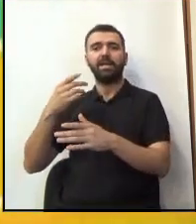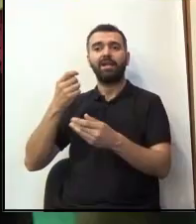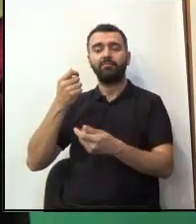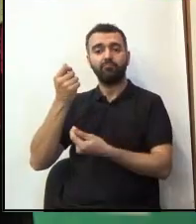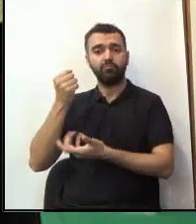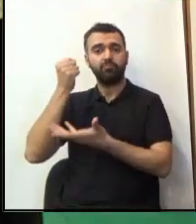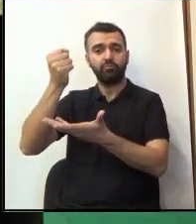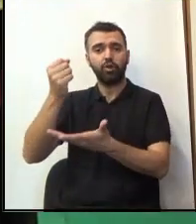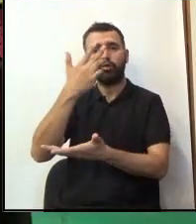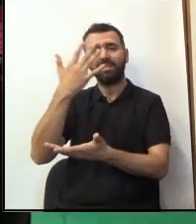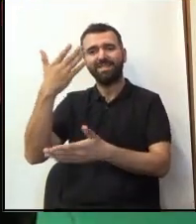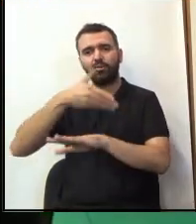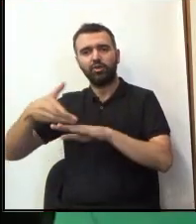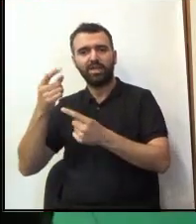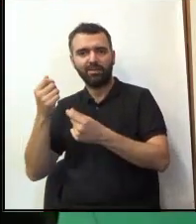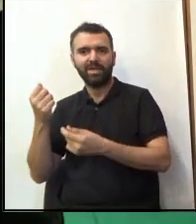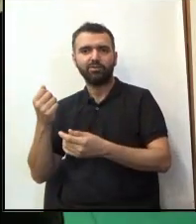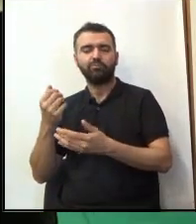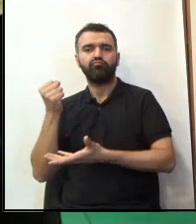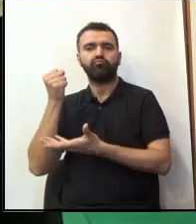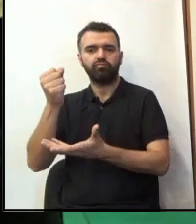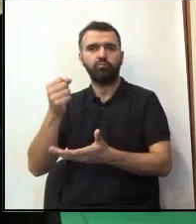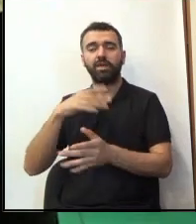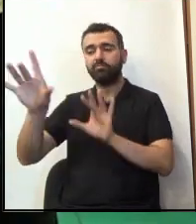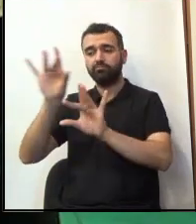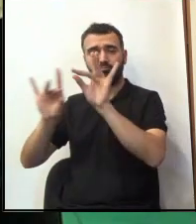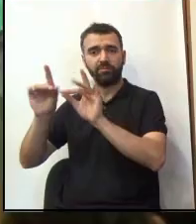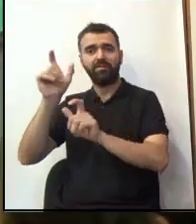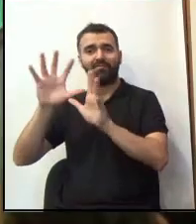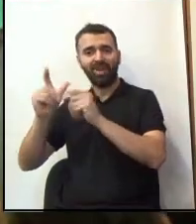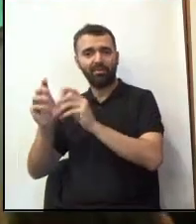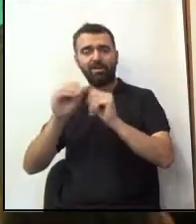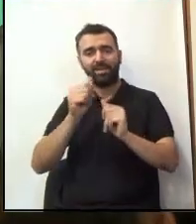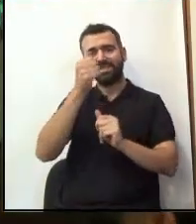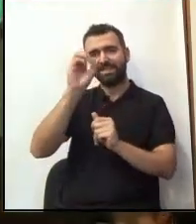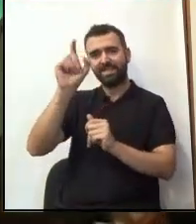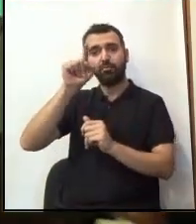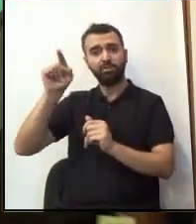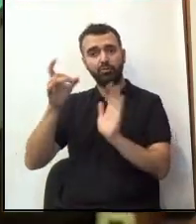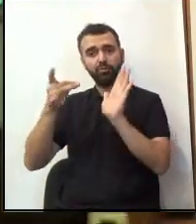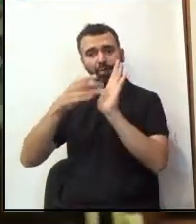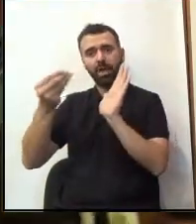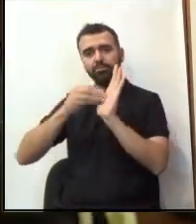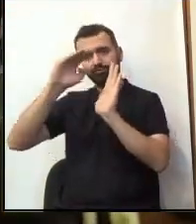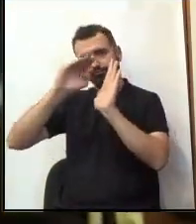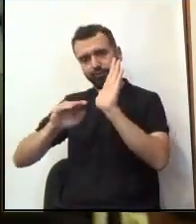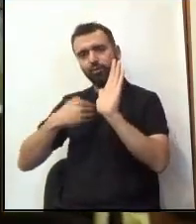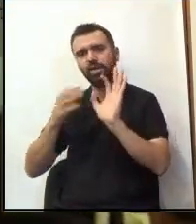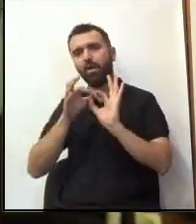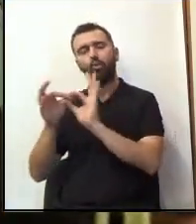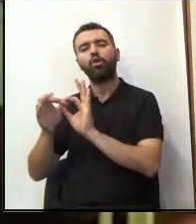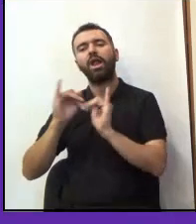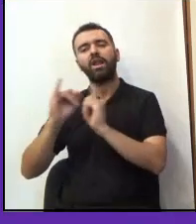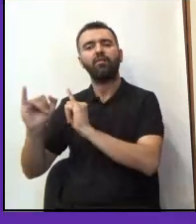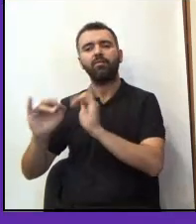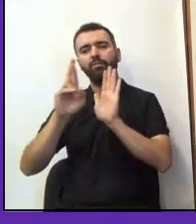95 millones de pesos y los seleccionados pertenecen a familias del tramo del 60% más vulnerables, según información del Registro Social